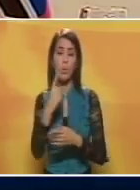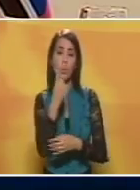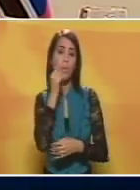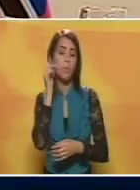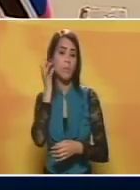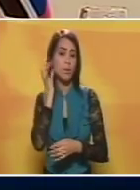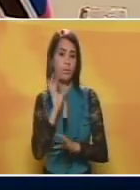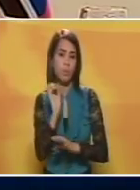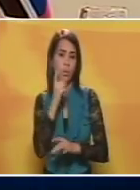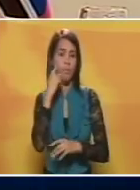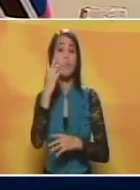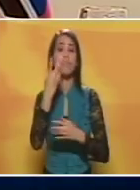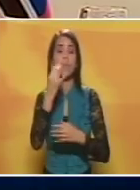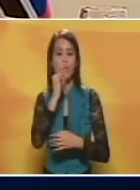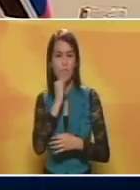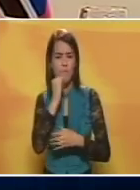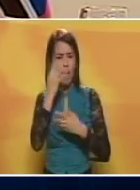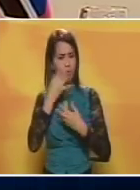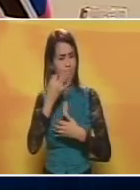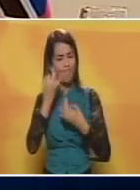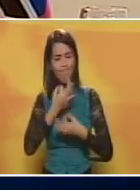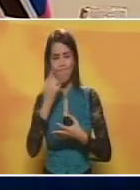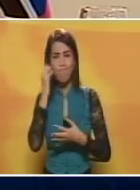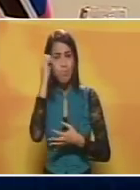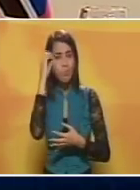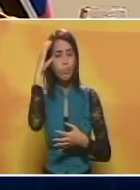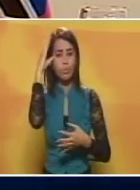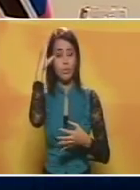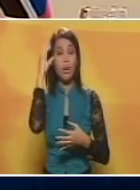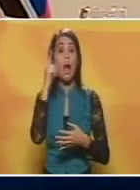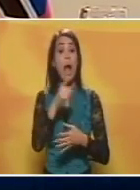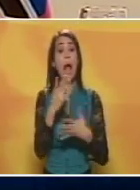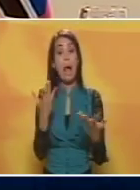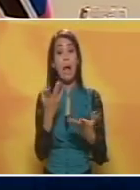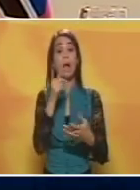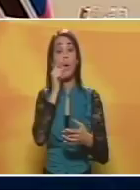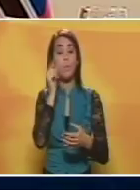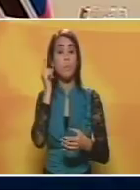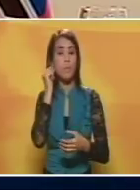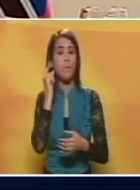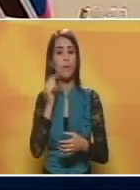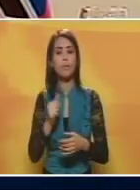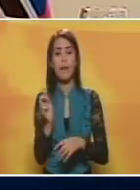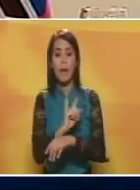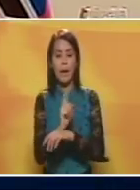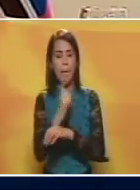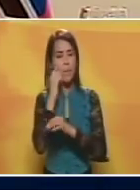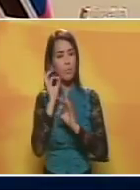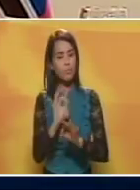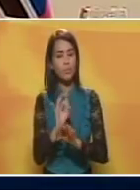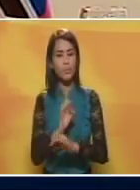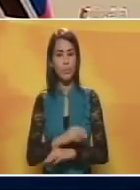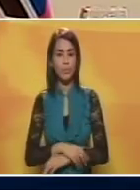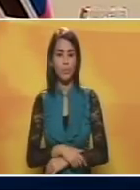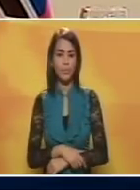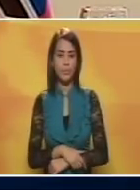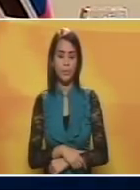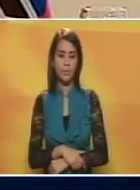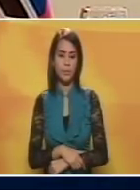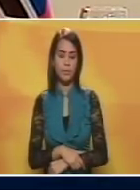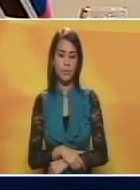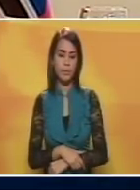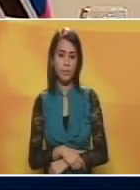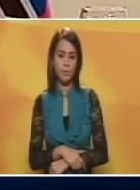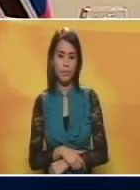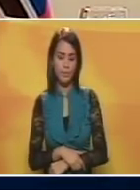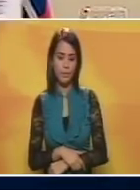está bien informado es el elector o la electora que vota más rápidamente.